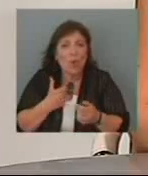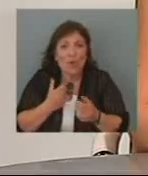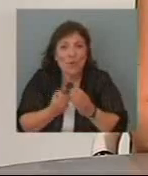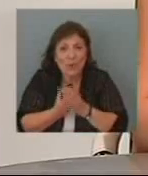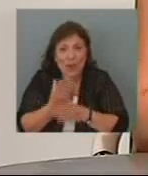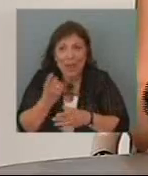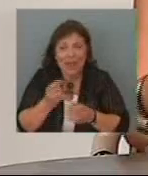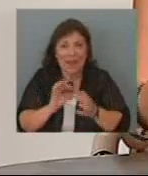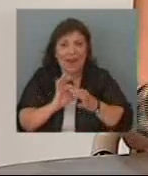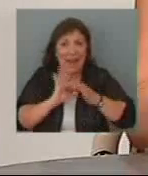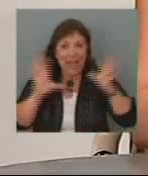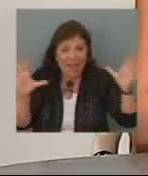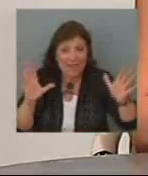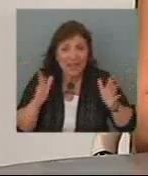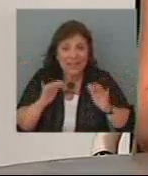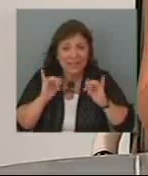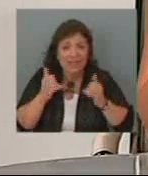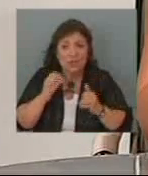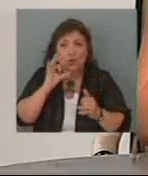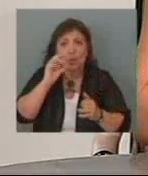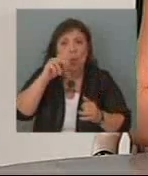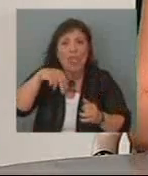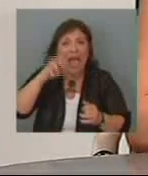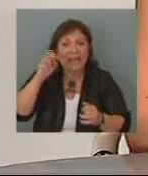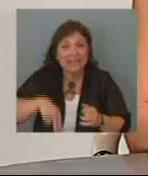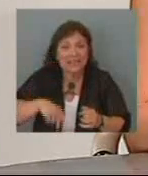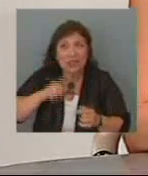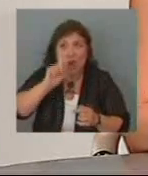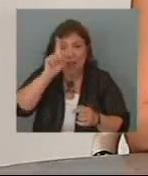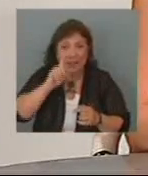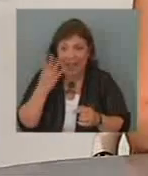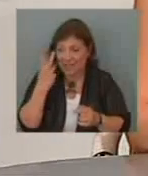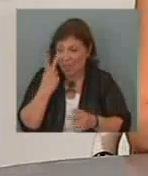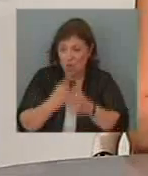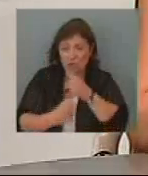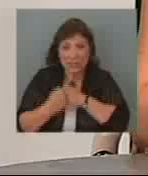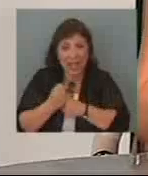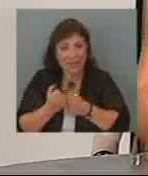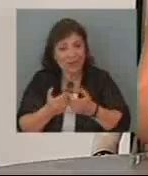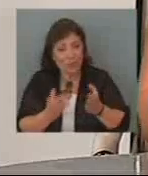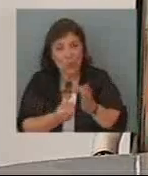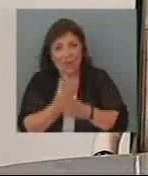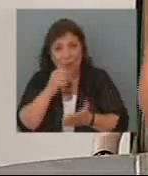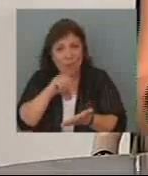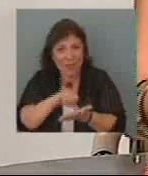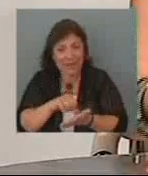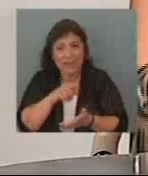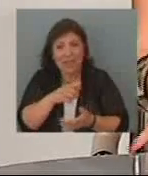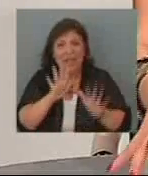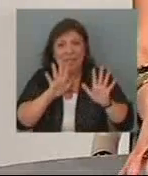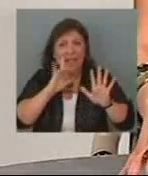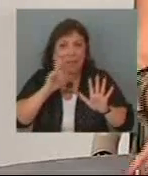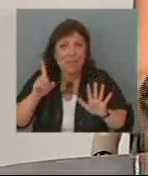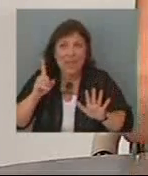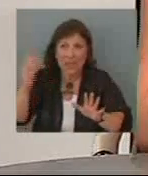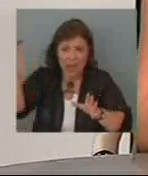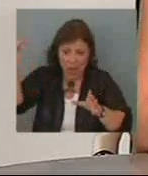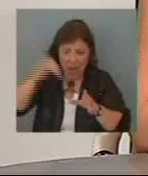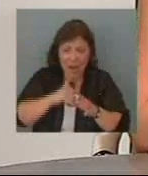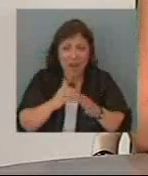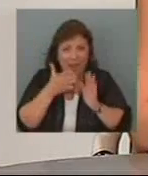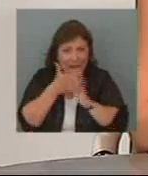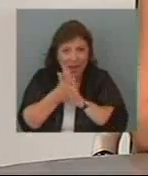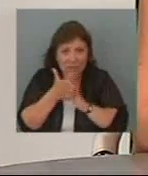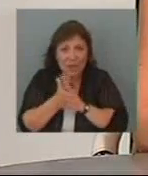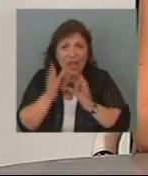su soberanía o se independizó de Sudán Norte escasamente hace 2 años. Y bueno, hay más de 10.000 refugiados de Sudán del Sur dentro de las